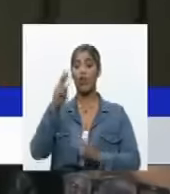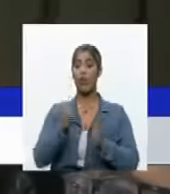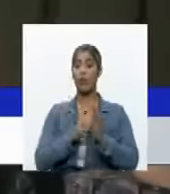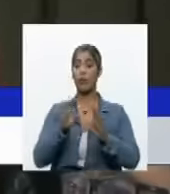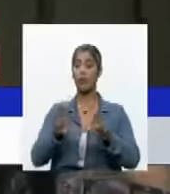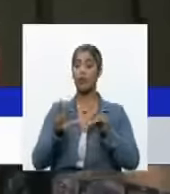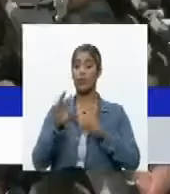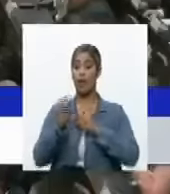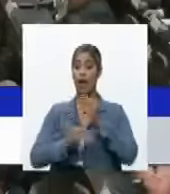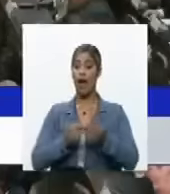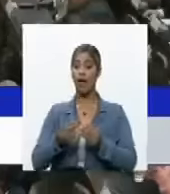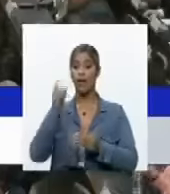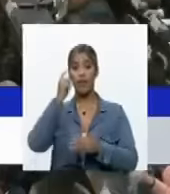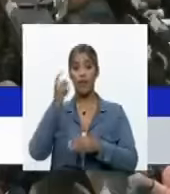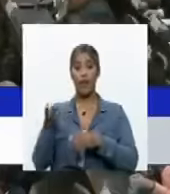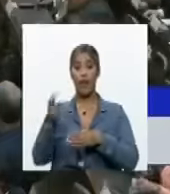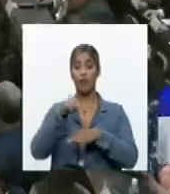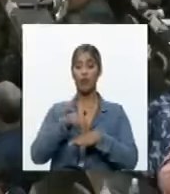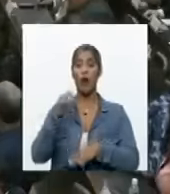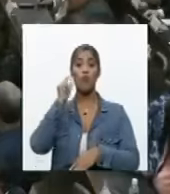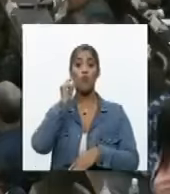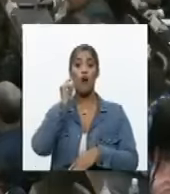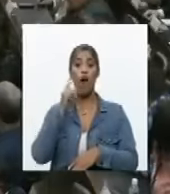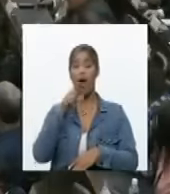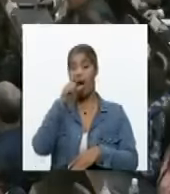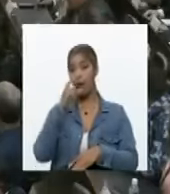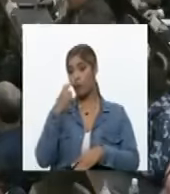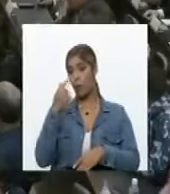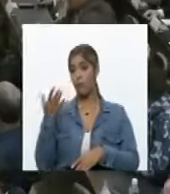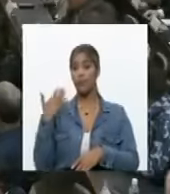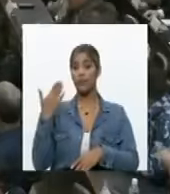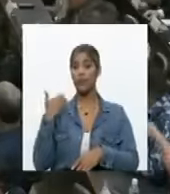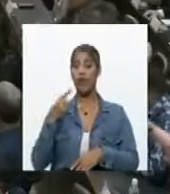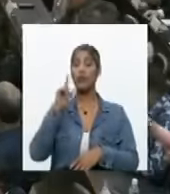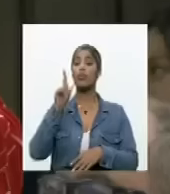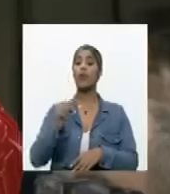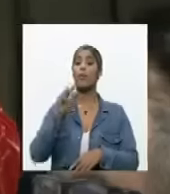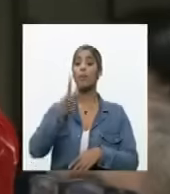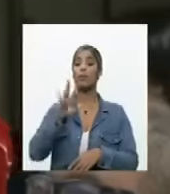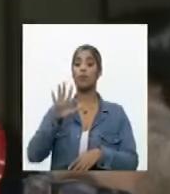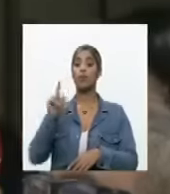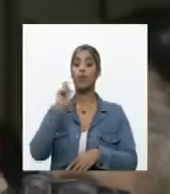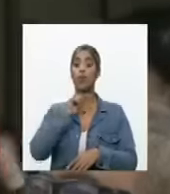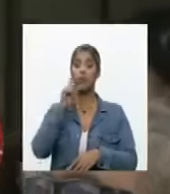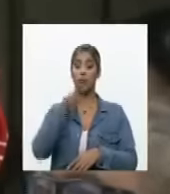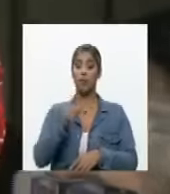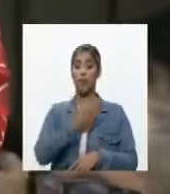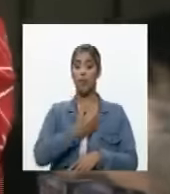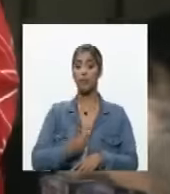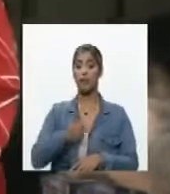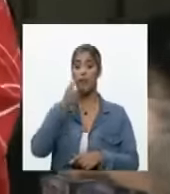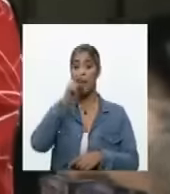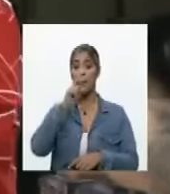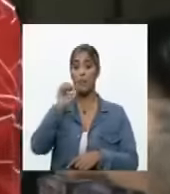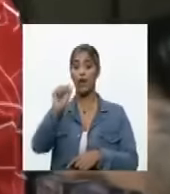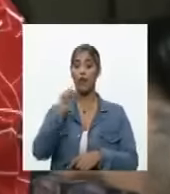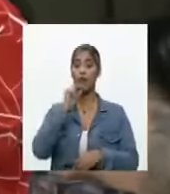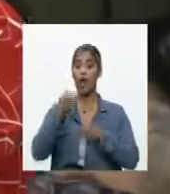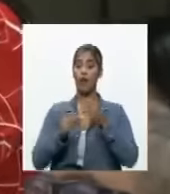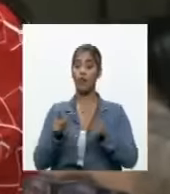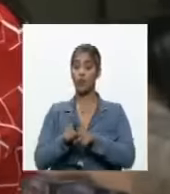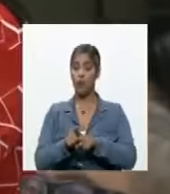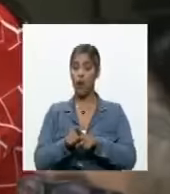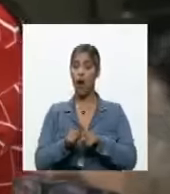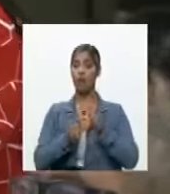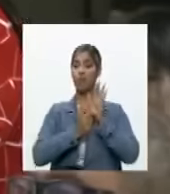Día Nacional de la Mujer, y hace un año, también un 25 de octubre, el presidente Nicolás Maduro le pone el broche